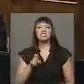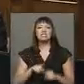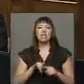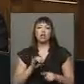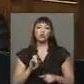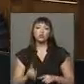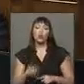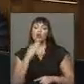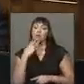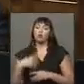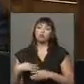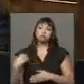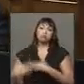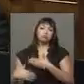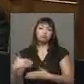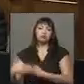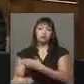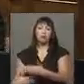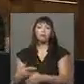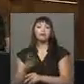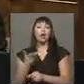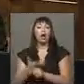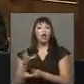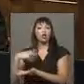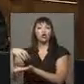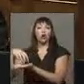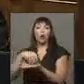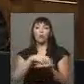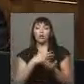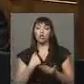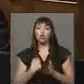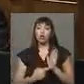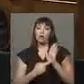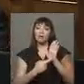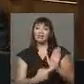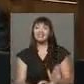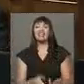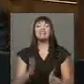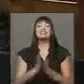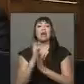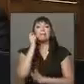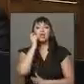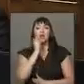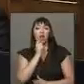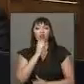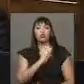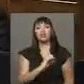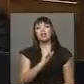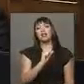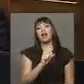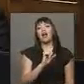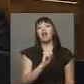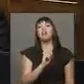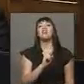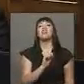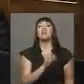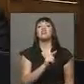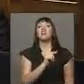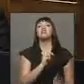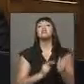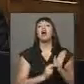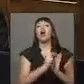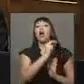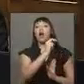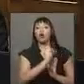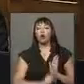y reproductivos. En las comunas que represento, San Bernardo y Careretango, hemos debido enfrentar situaciones de femicidio,